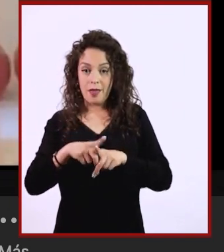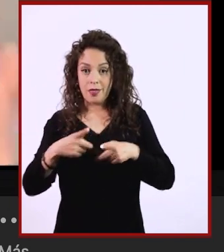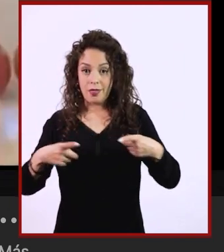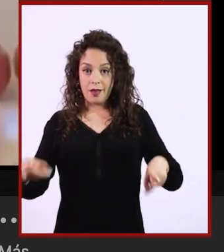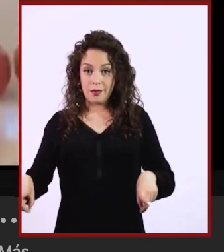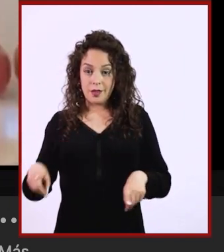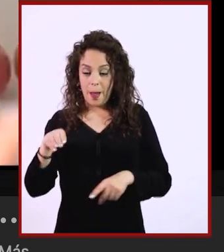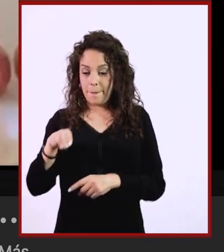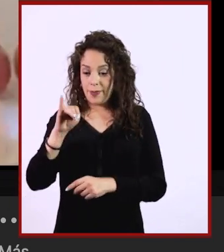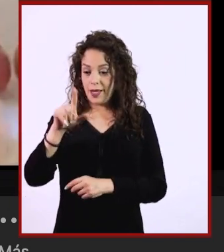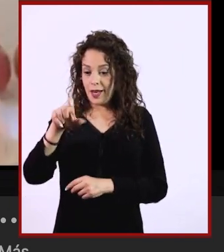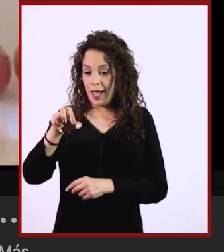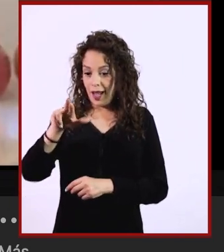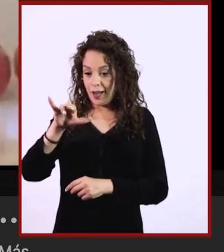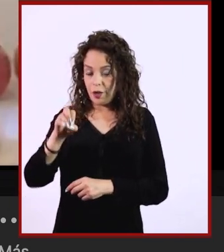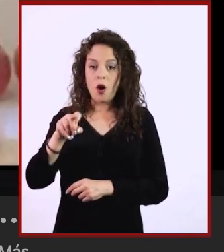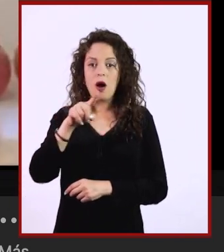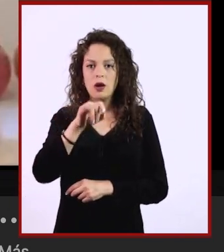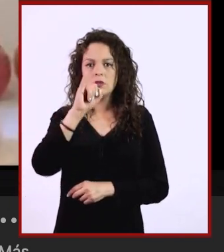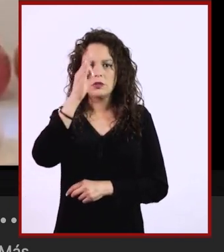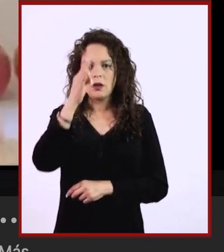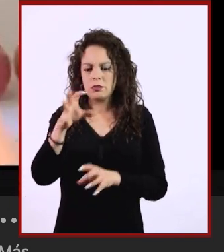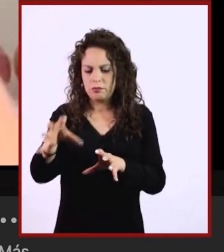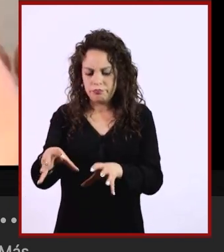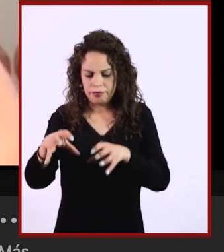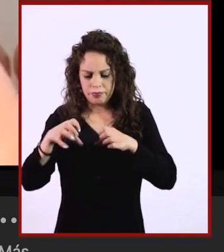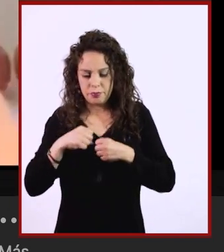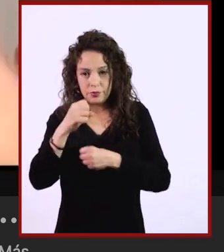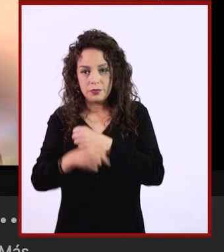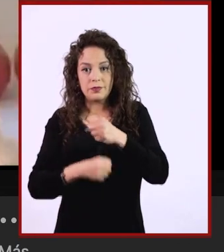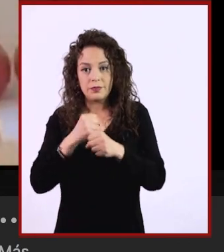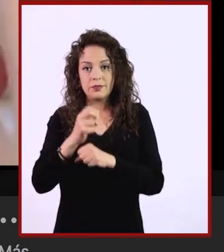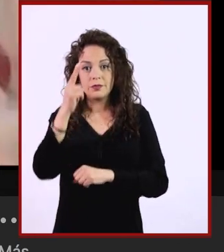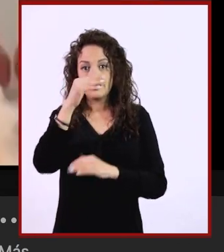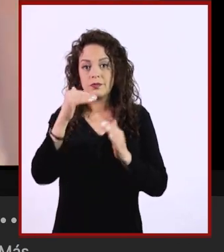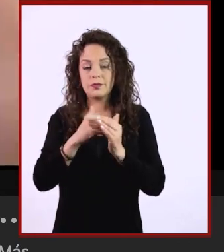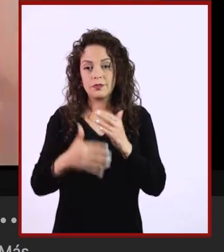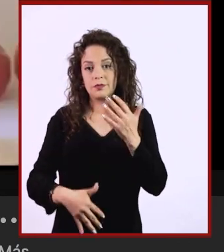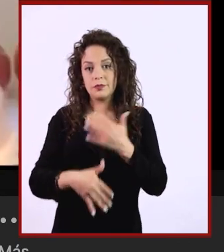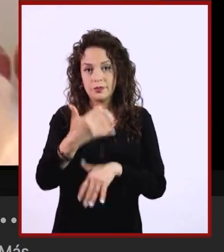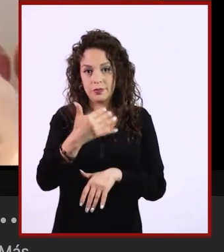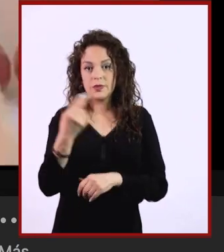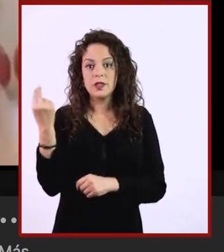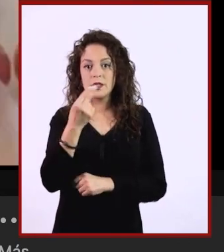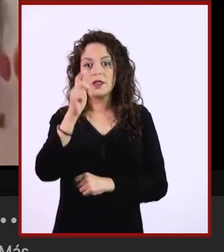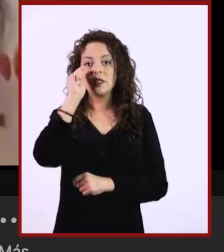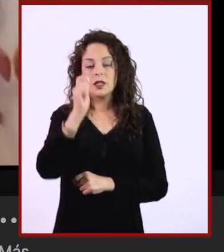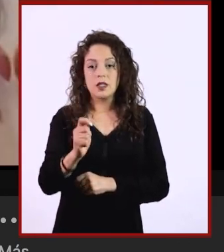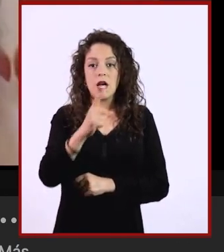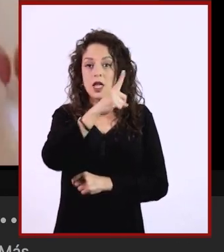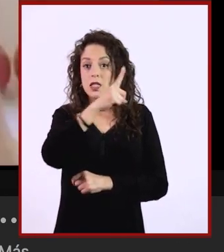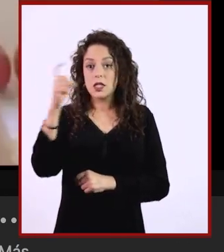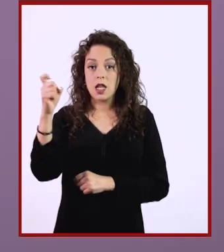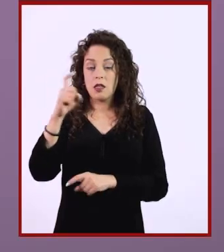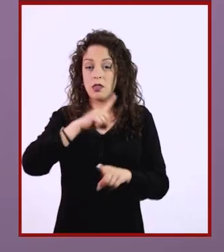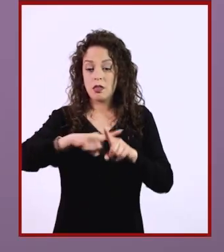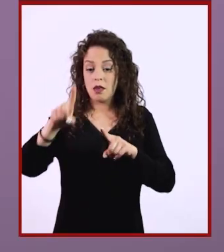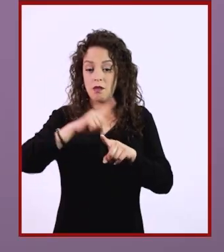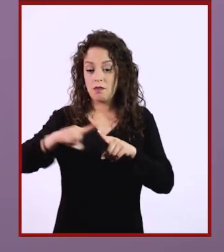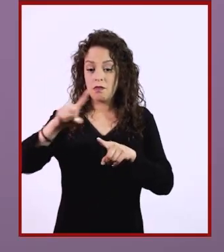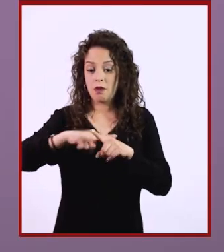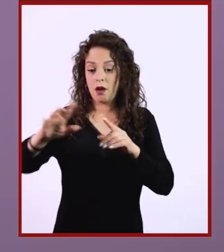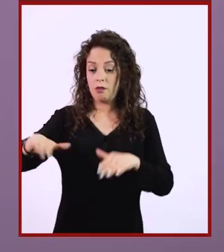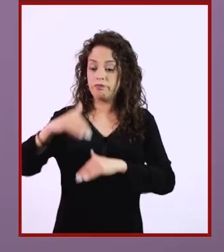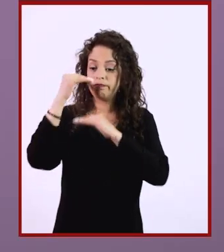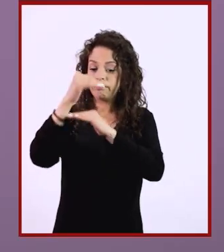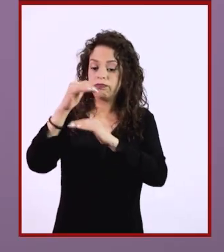adoptan en 2015 y tienen por objetivo llegar a ciertos estándares, son más de 100 estándares. Es